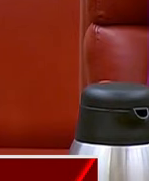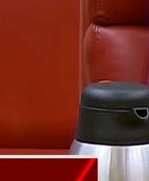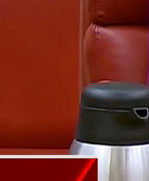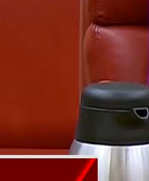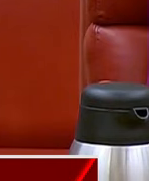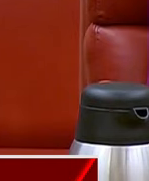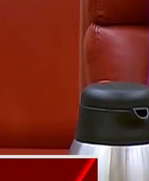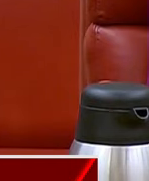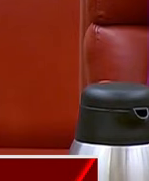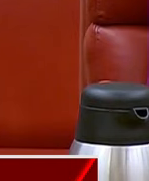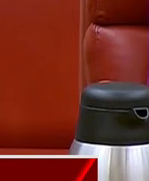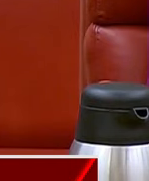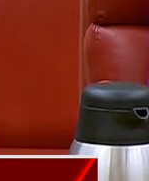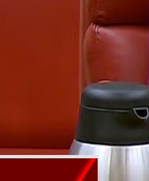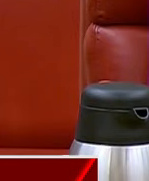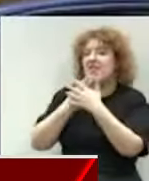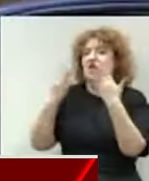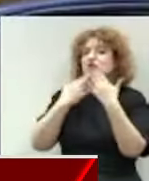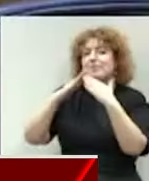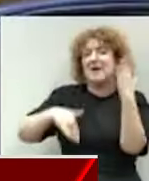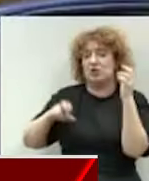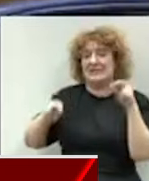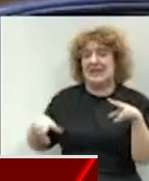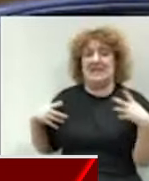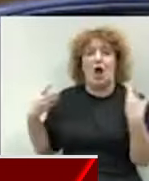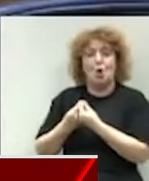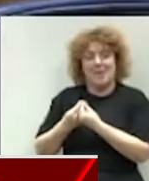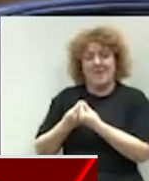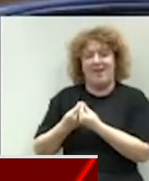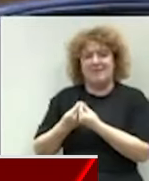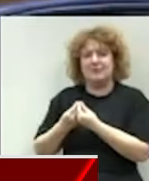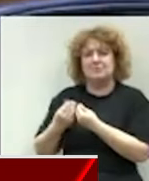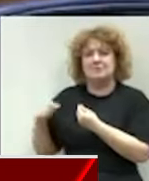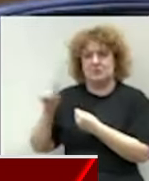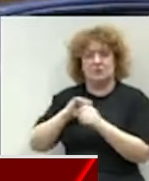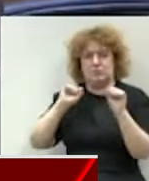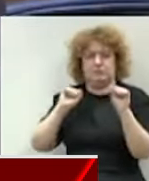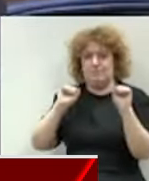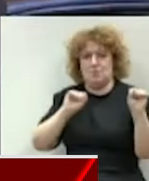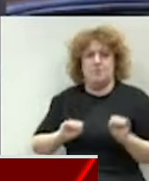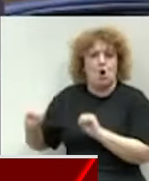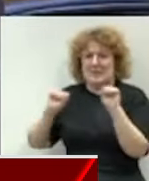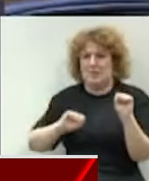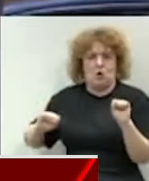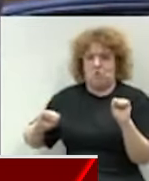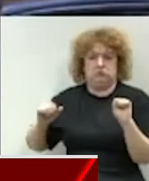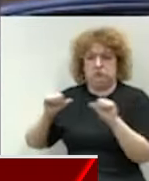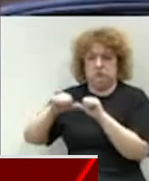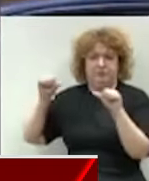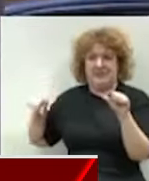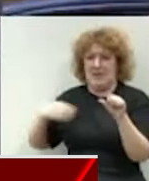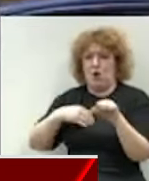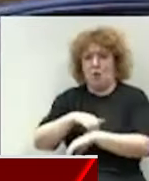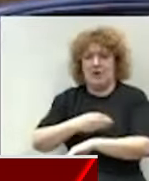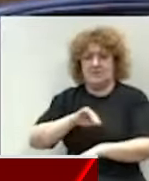ya estaban gastándose decenas, cientos de millones de euros, hombre, cierta diligencia había que tener. Pero sobre todo, el problema está en la recepción. Si